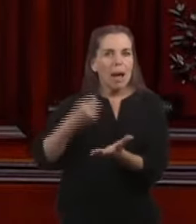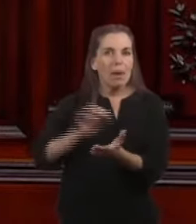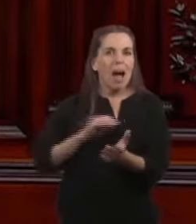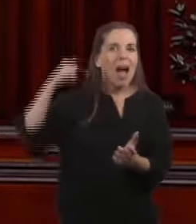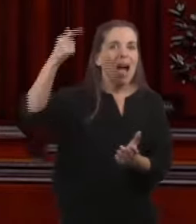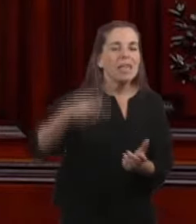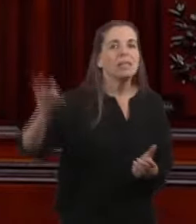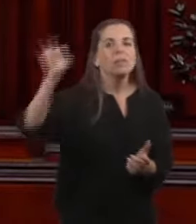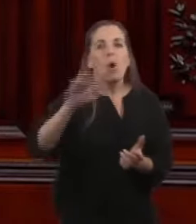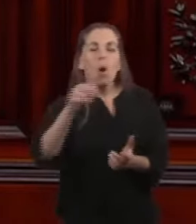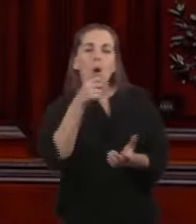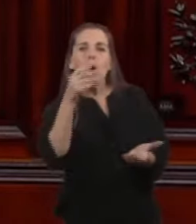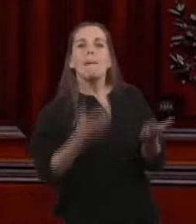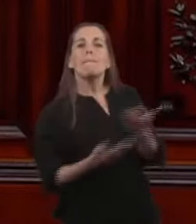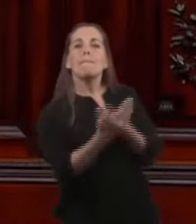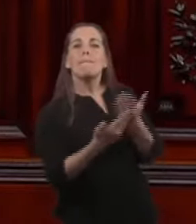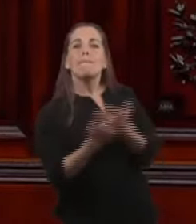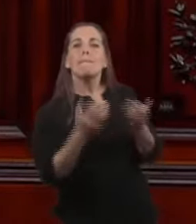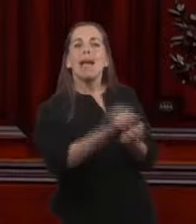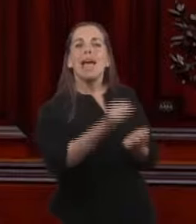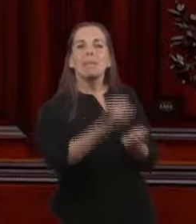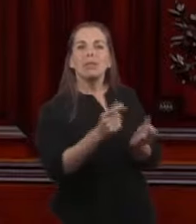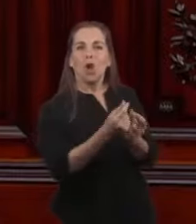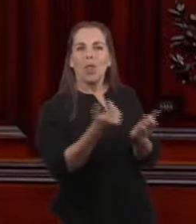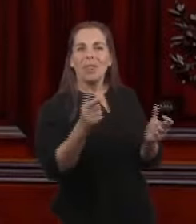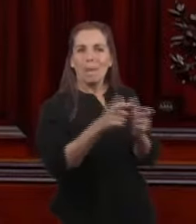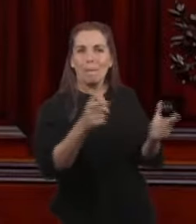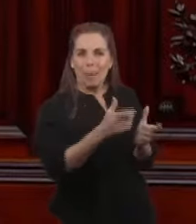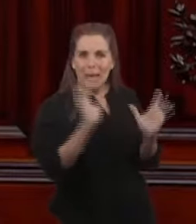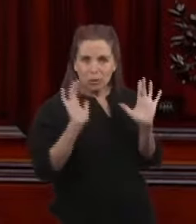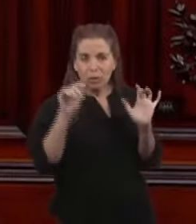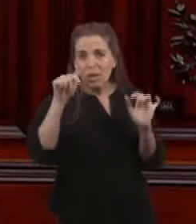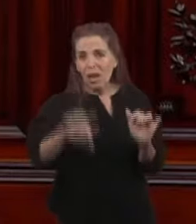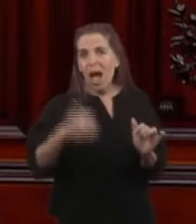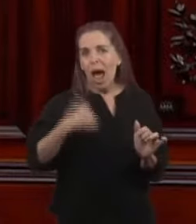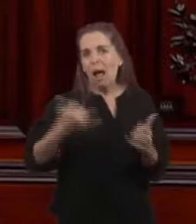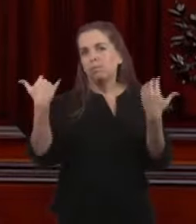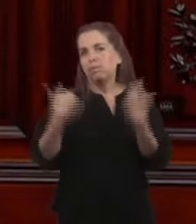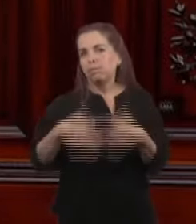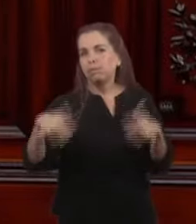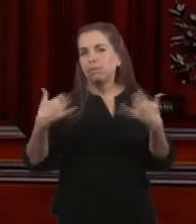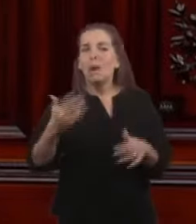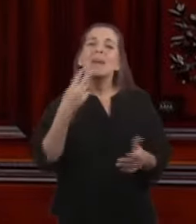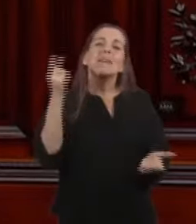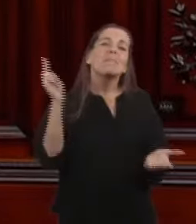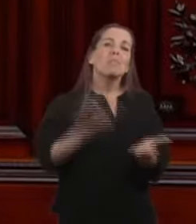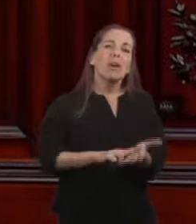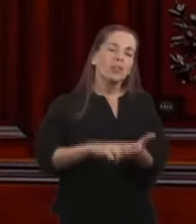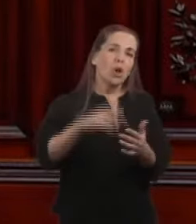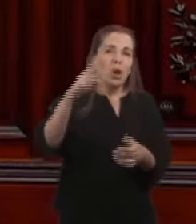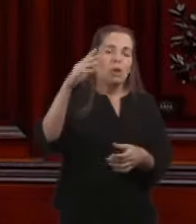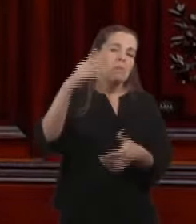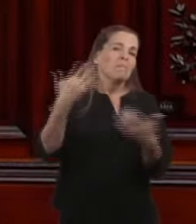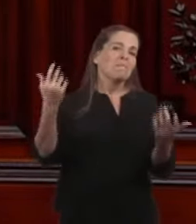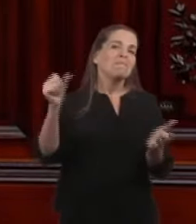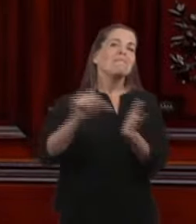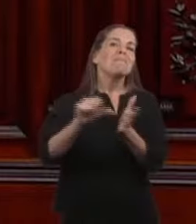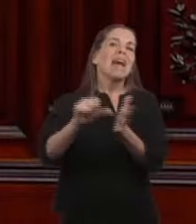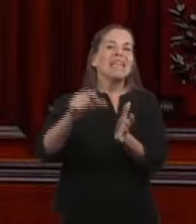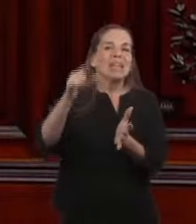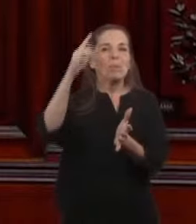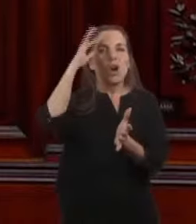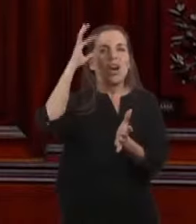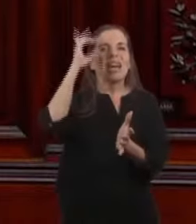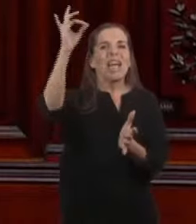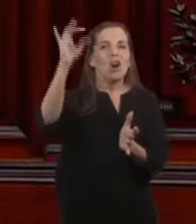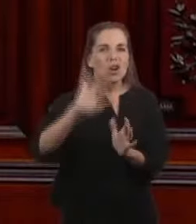emisión de dinero en Argentina más impuestos No puede haber es el país con mayor cantidad de impuestos del mundo y